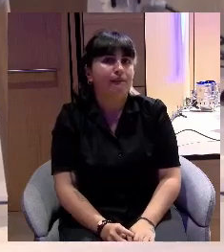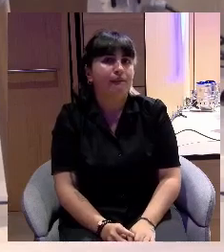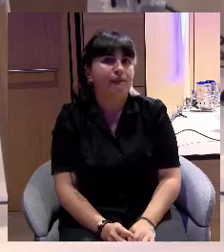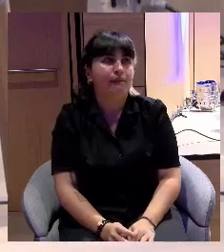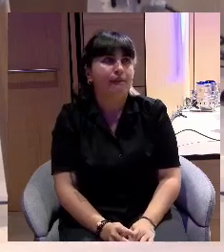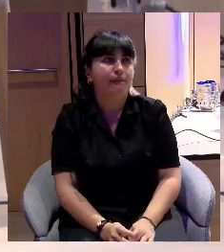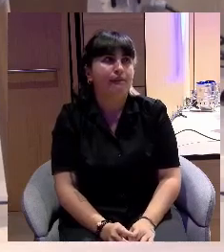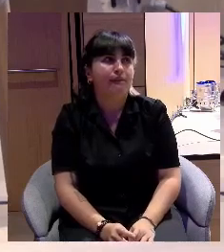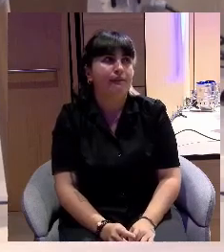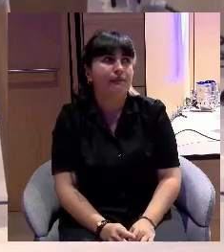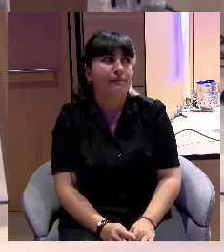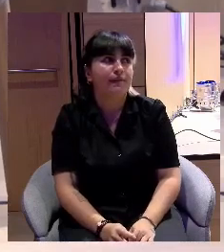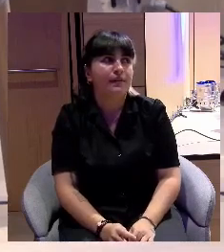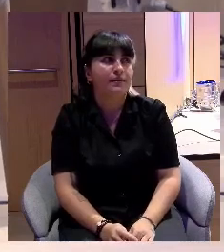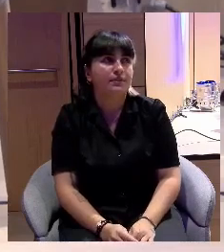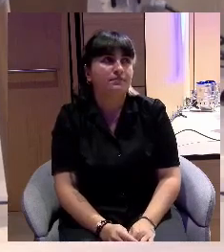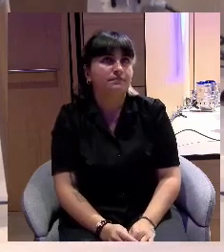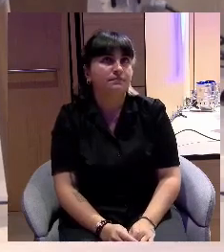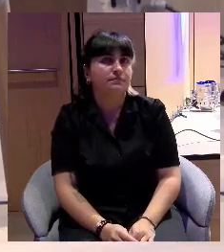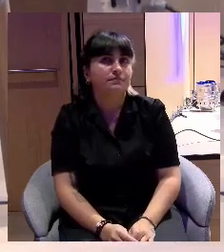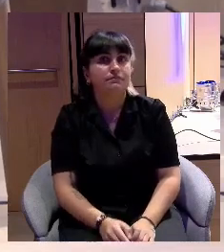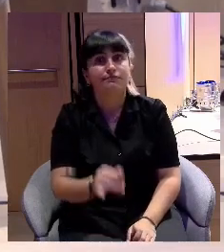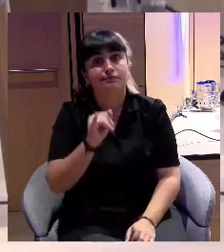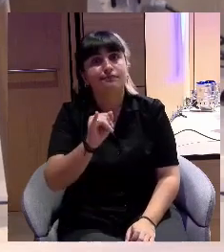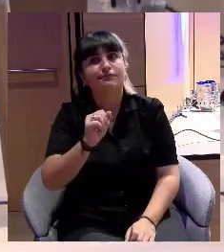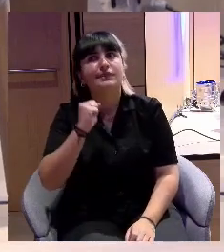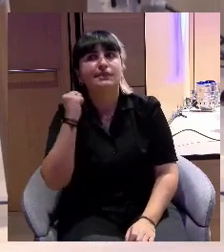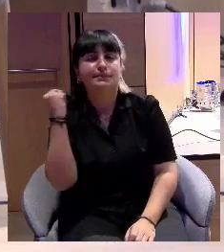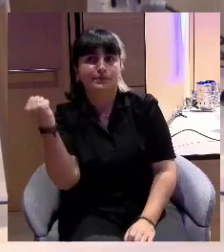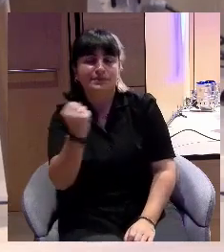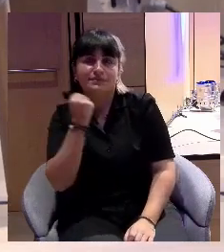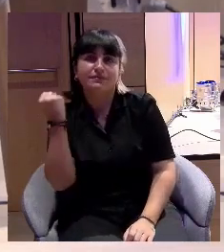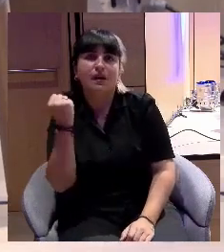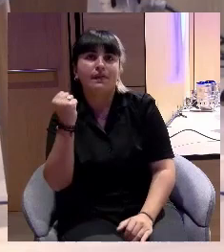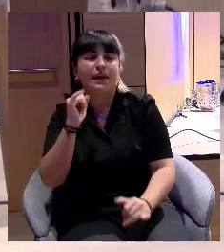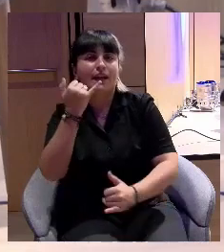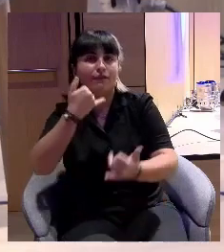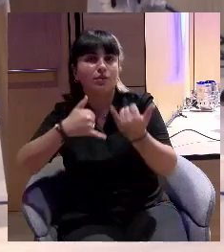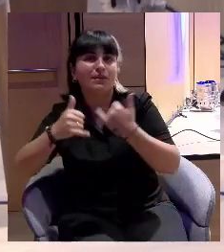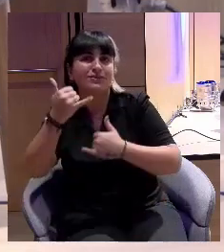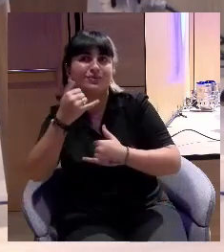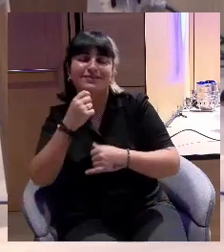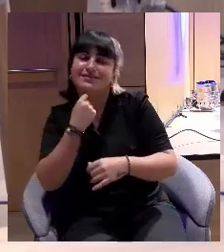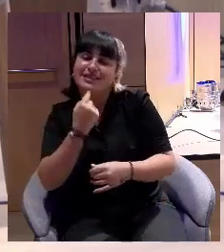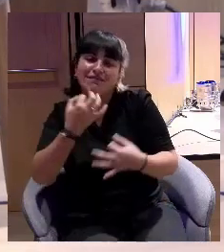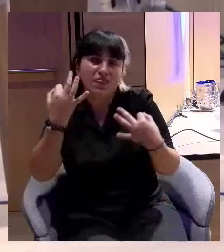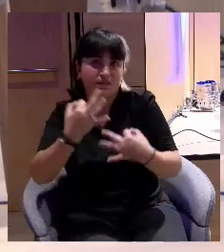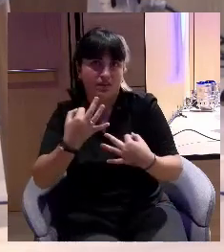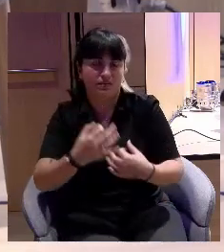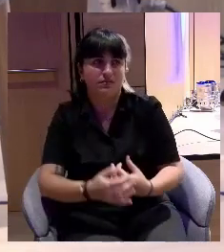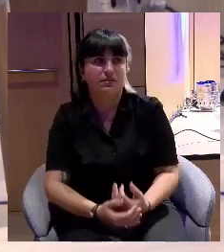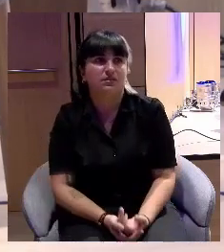Que la gente se lo apropie y que realmente sea útil. ¿Flor?